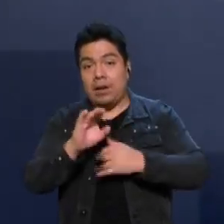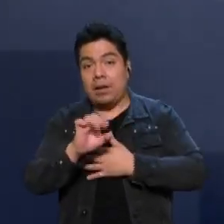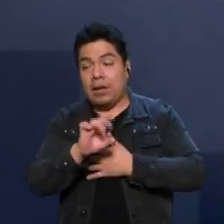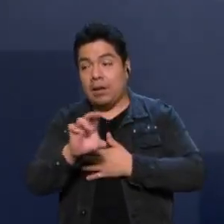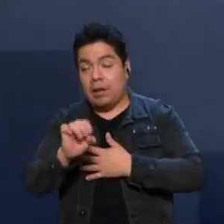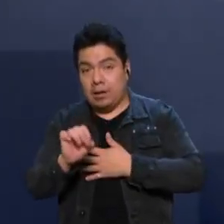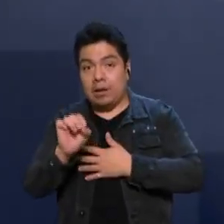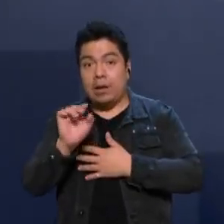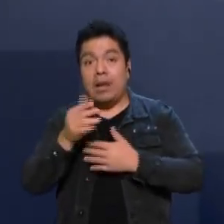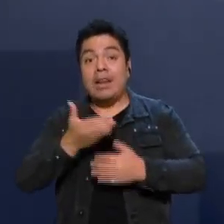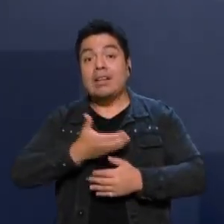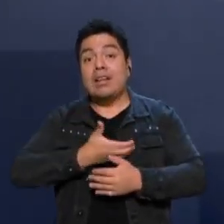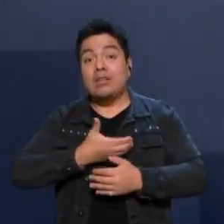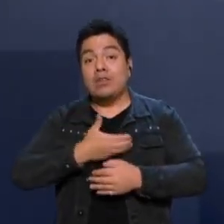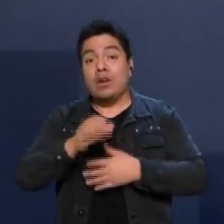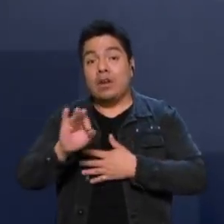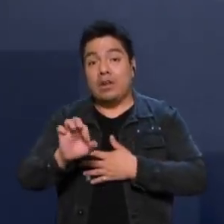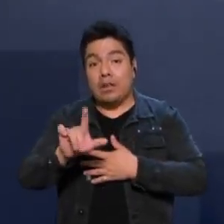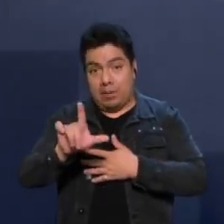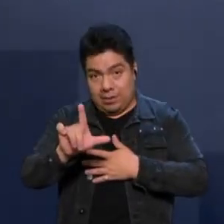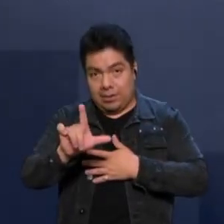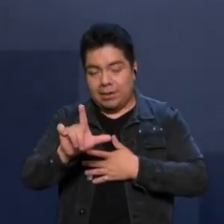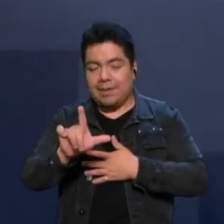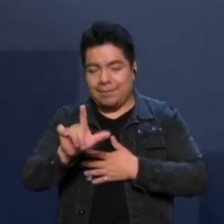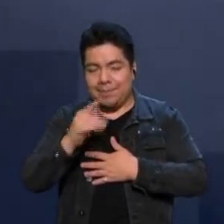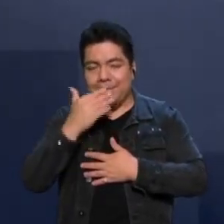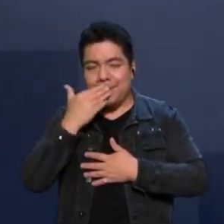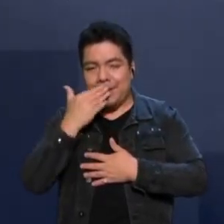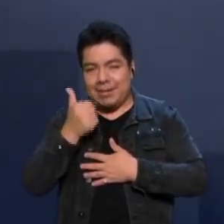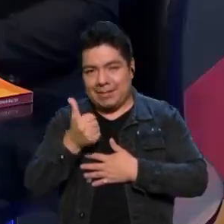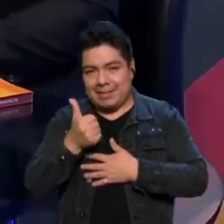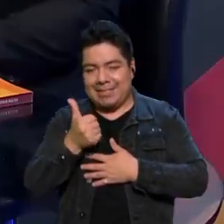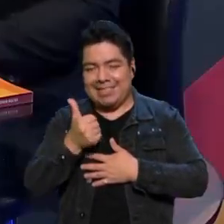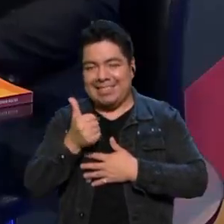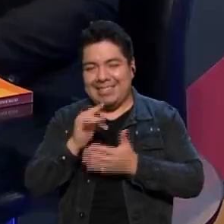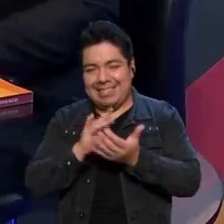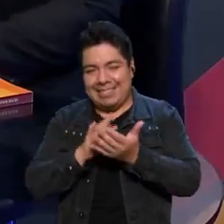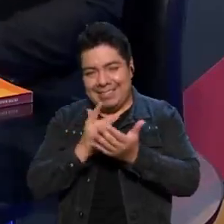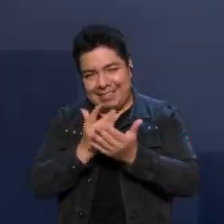Carrillo Puerto, en el Zócalo, en la Feria Internacional del Libro. Se va a poner bueno, mi Vic. Muchas gracias, claro que sí. Y mire,